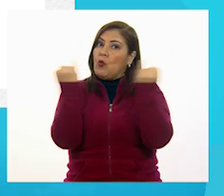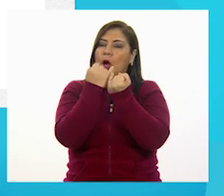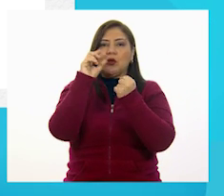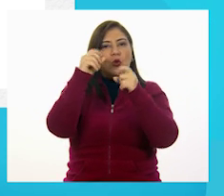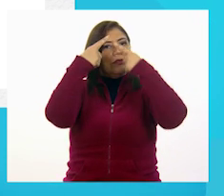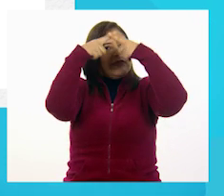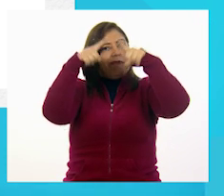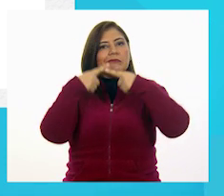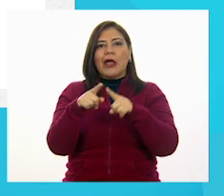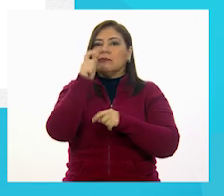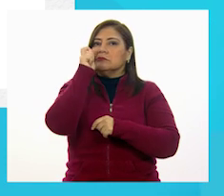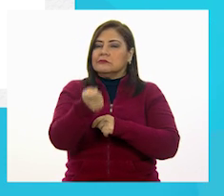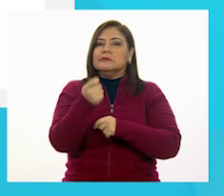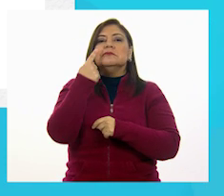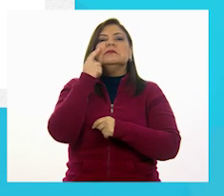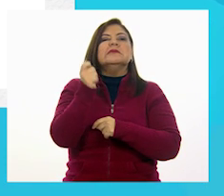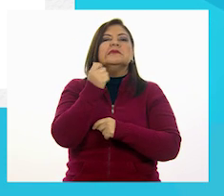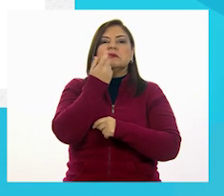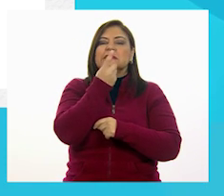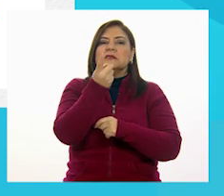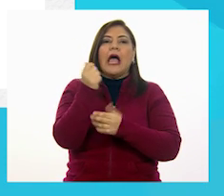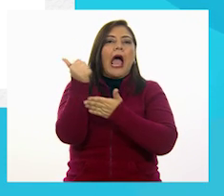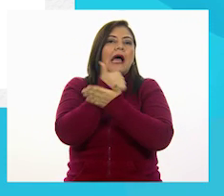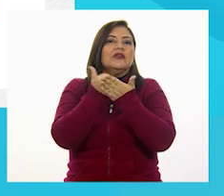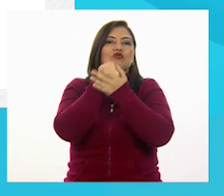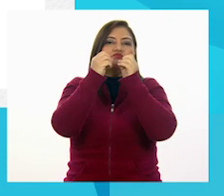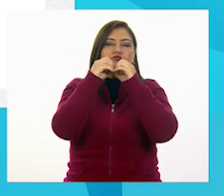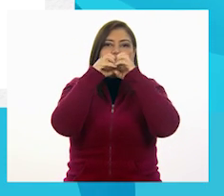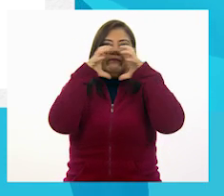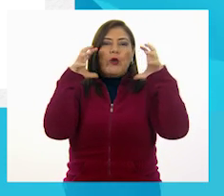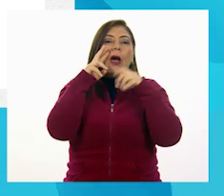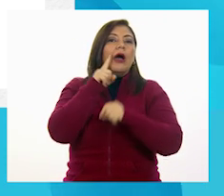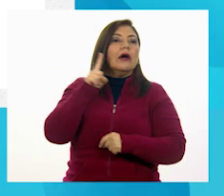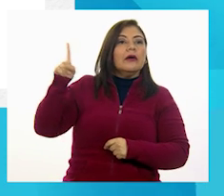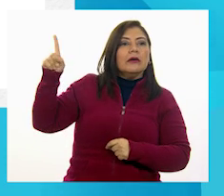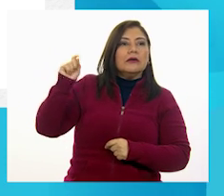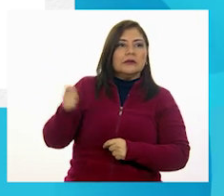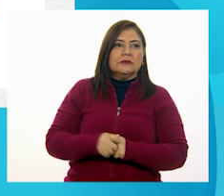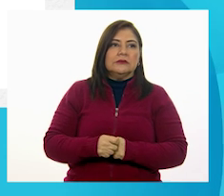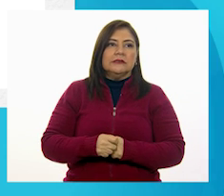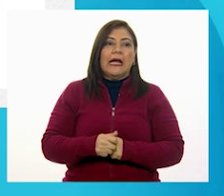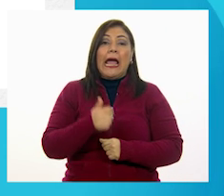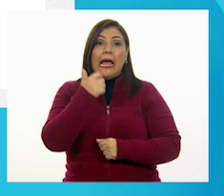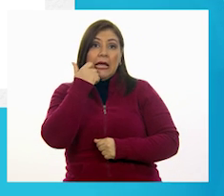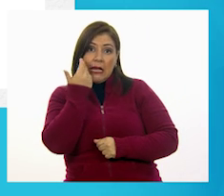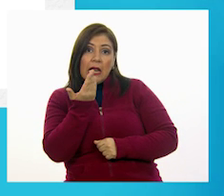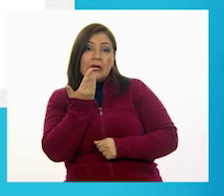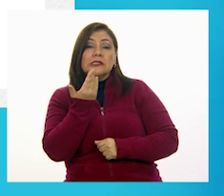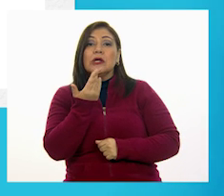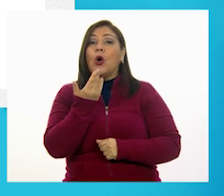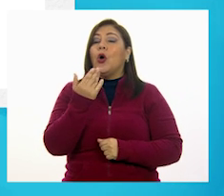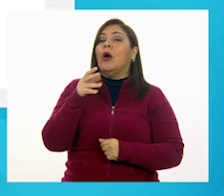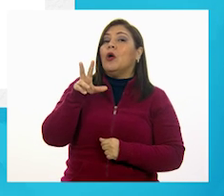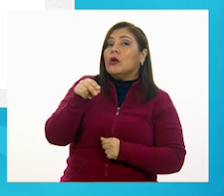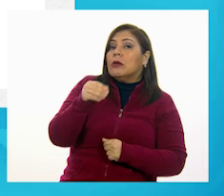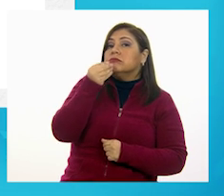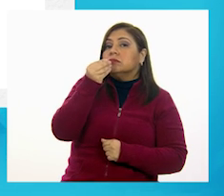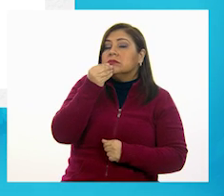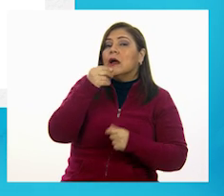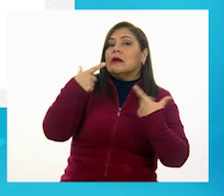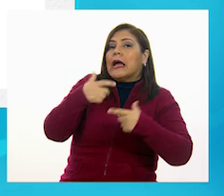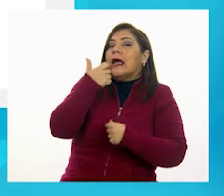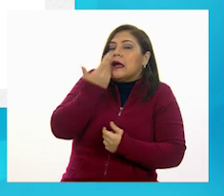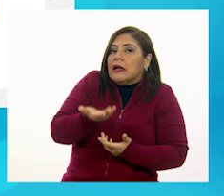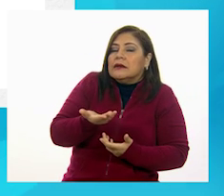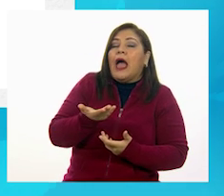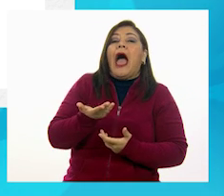lo que nos quiere decir? ¿Quieren leer el globo azul, por favor, Alexia? ¿Quieres o no quieres comer pastel. Eso es